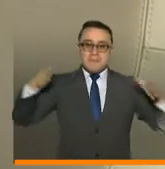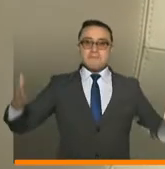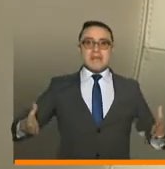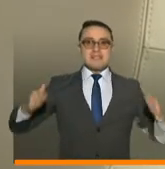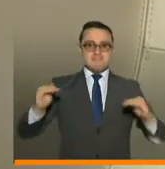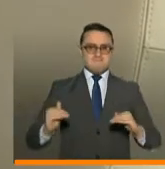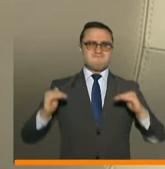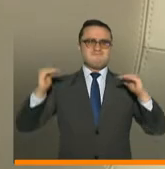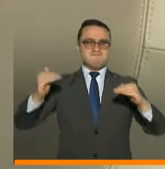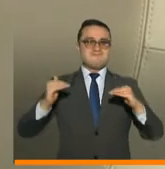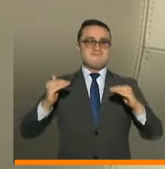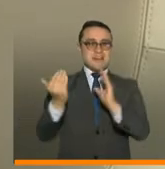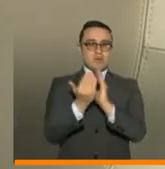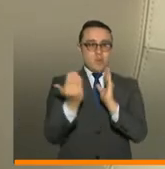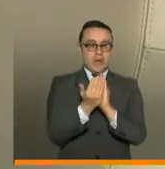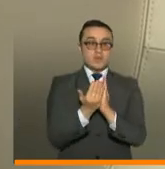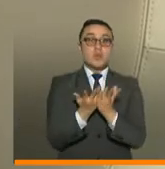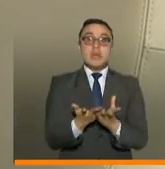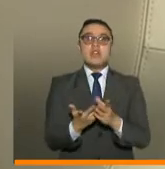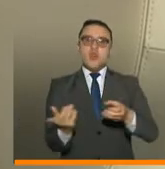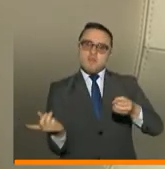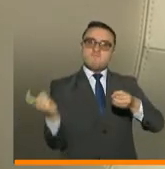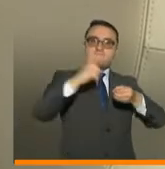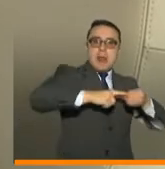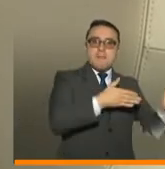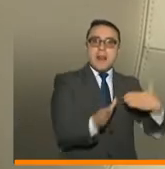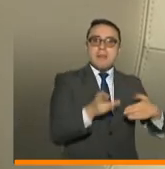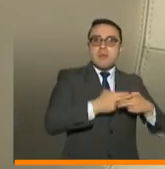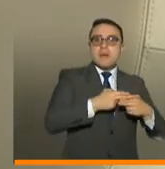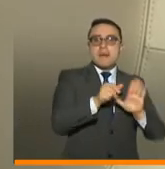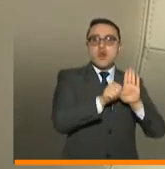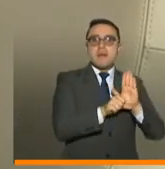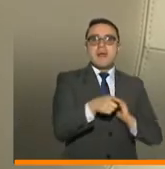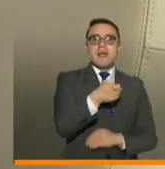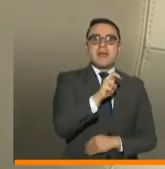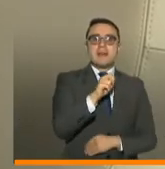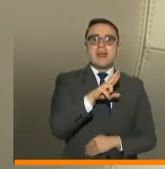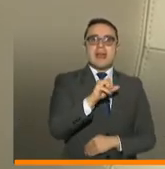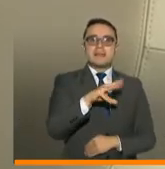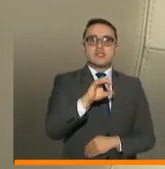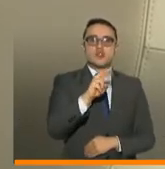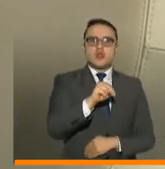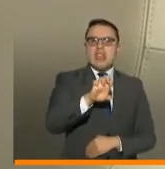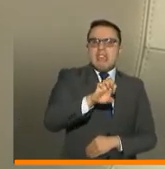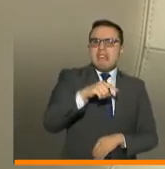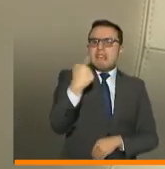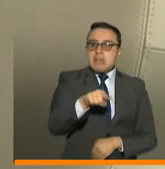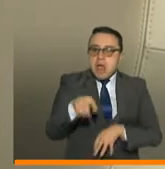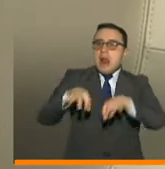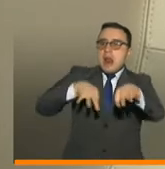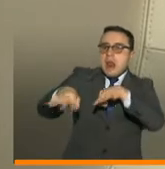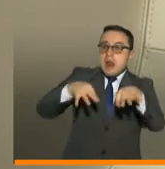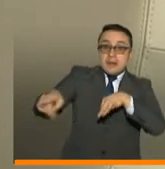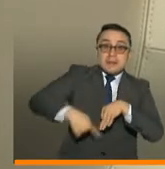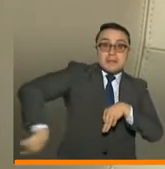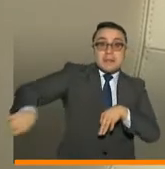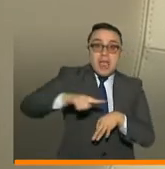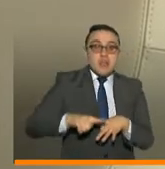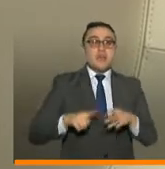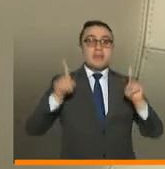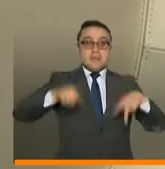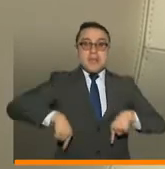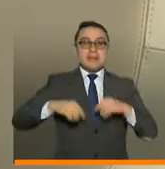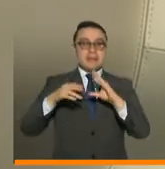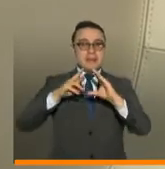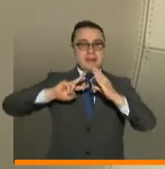E, cómo podemos sumarlos a Generación E, y un alivio muy importante, presidente, a más de 1.600 familias con las opciones que ICETEX les da